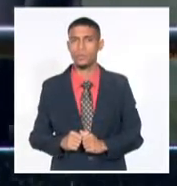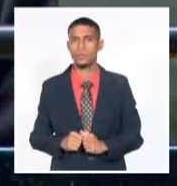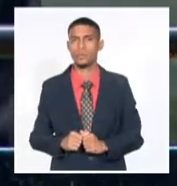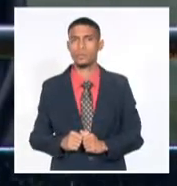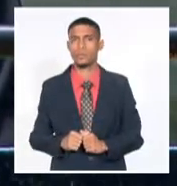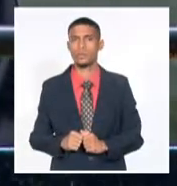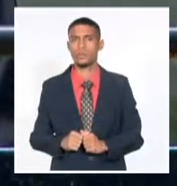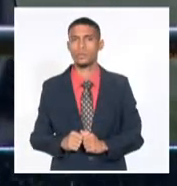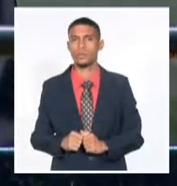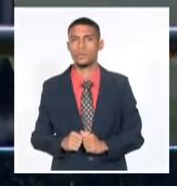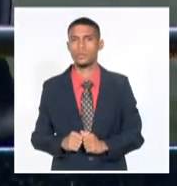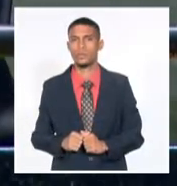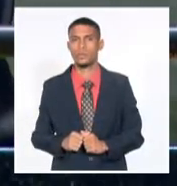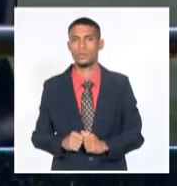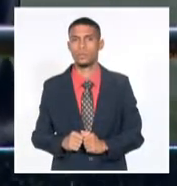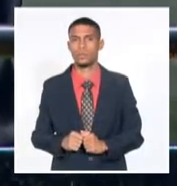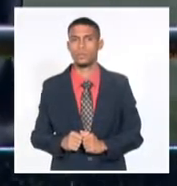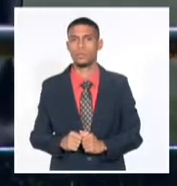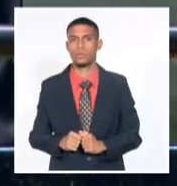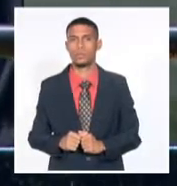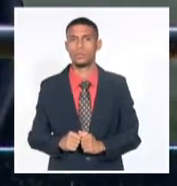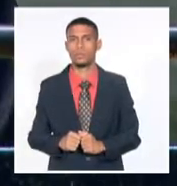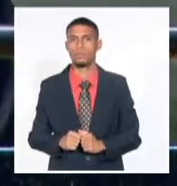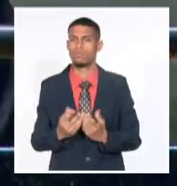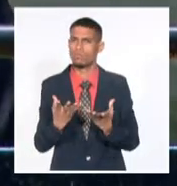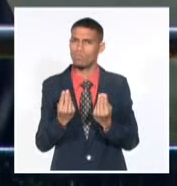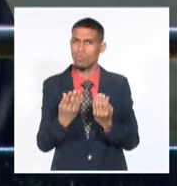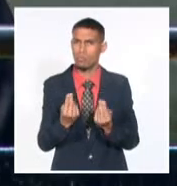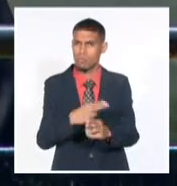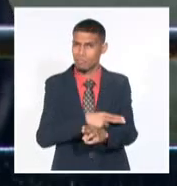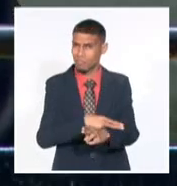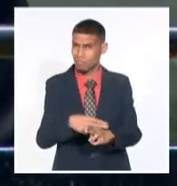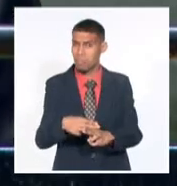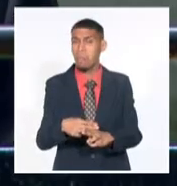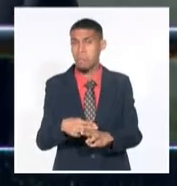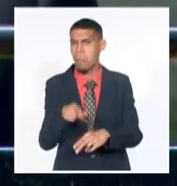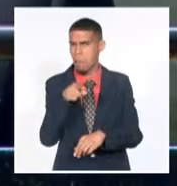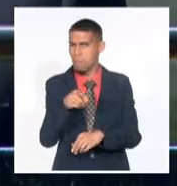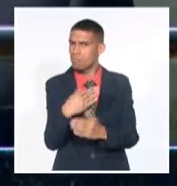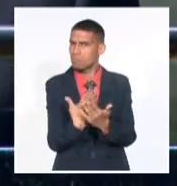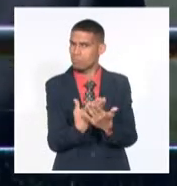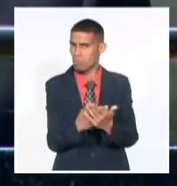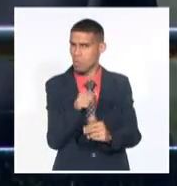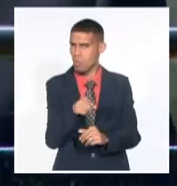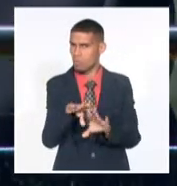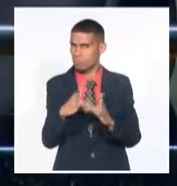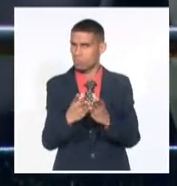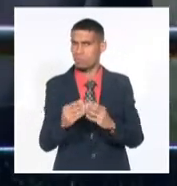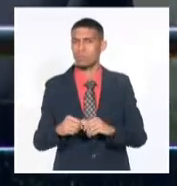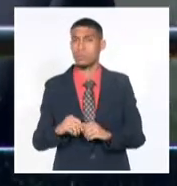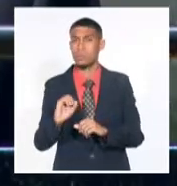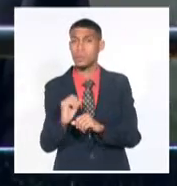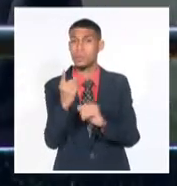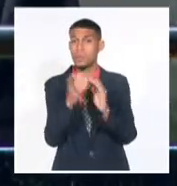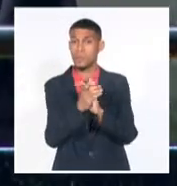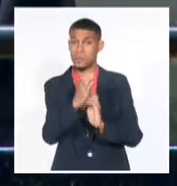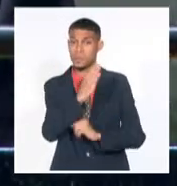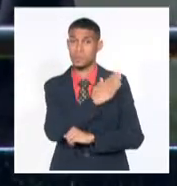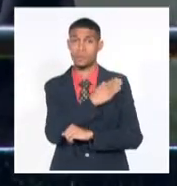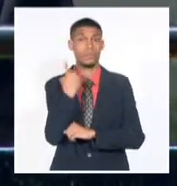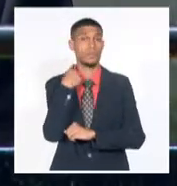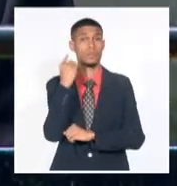Veamos los hechos y revisemos los datos. Entre el 1 de marzo de